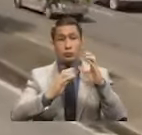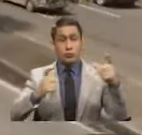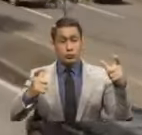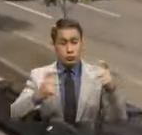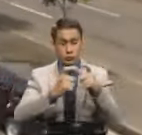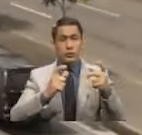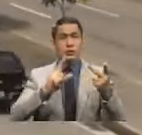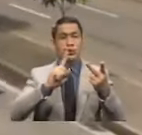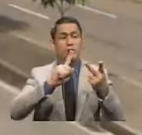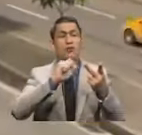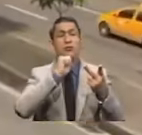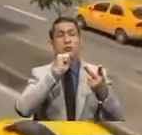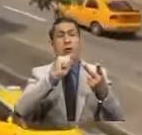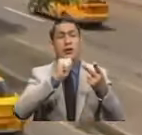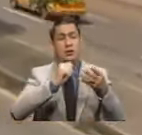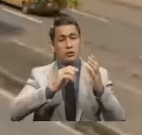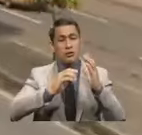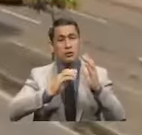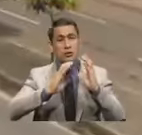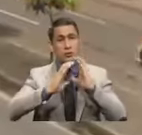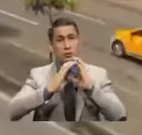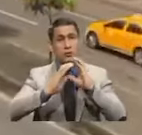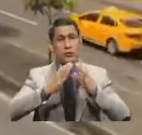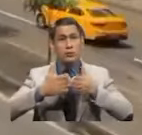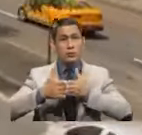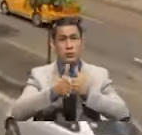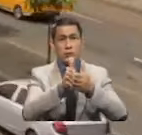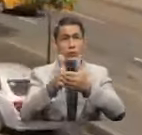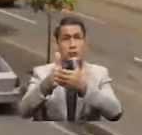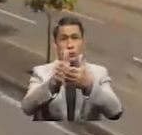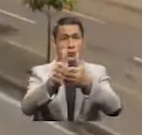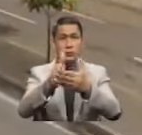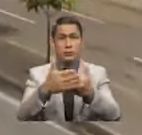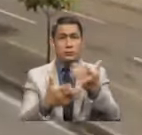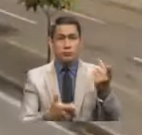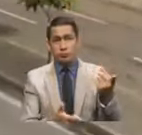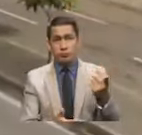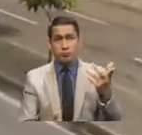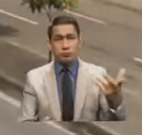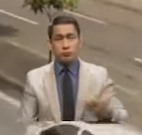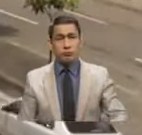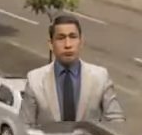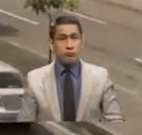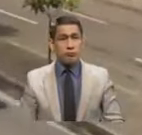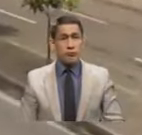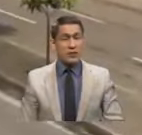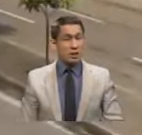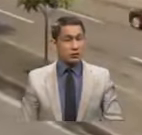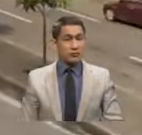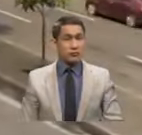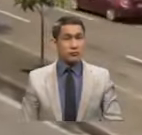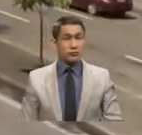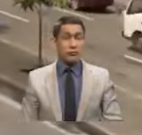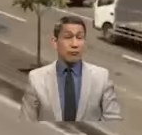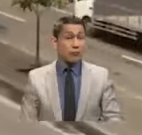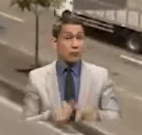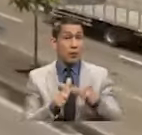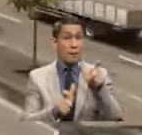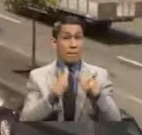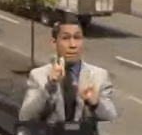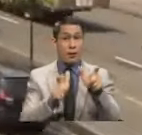también los articulados, ya que muchos están precisamente en las troncales no brindando servicio ni esperando a los usuarios,